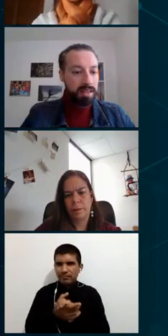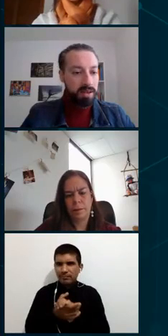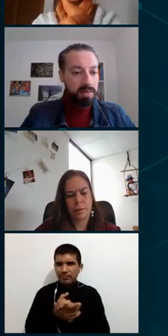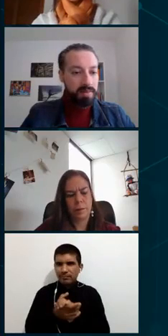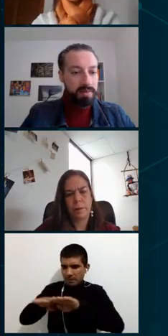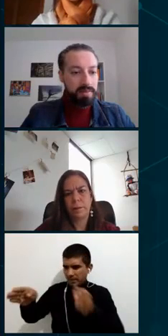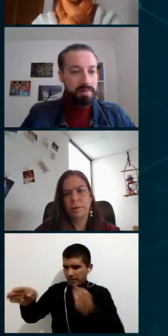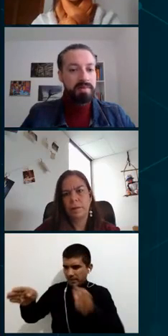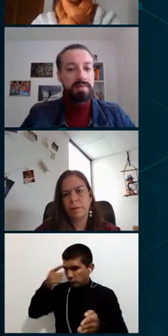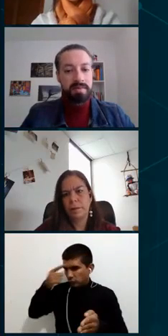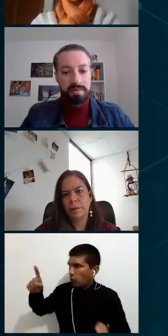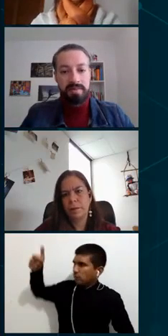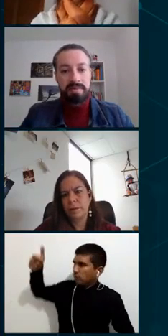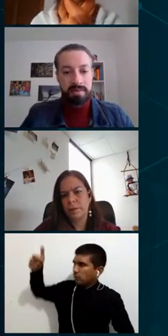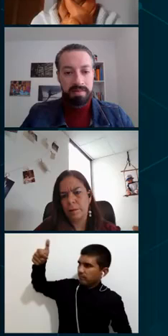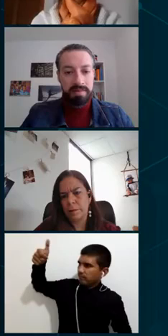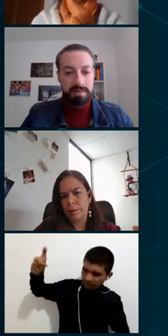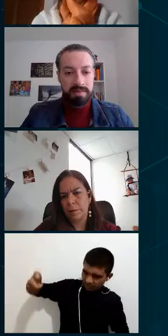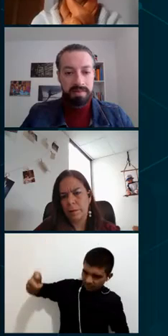en este espacio.